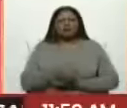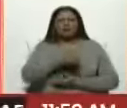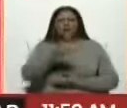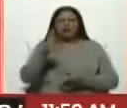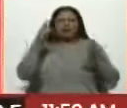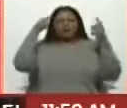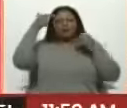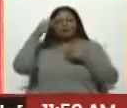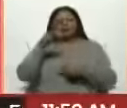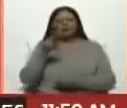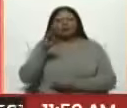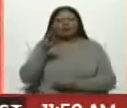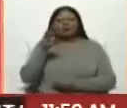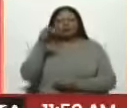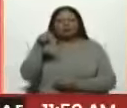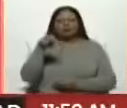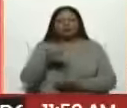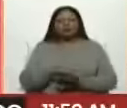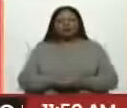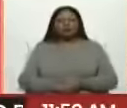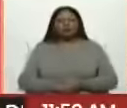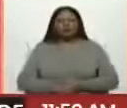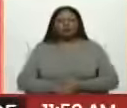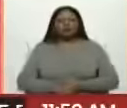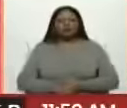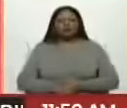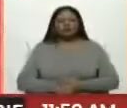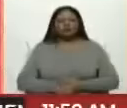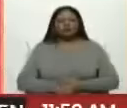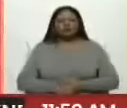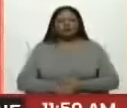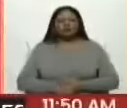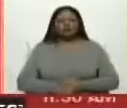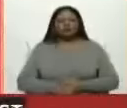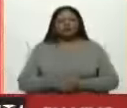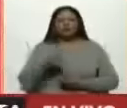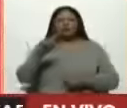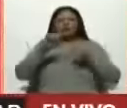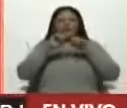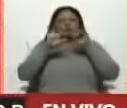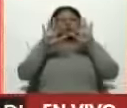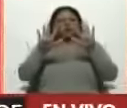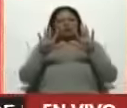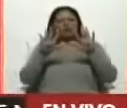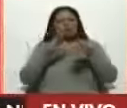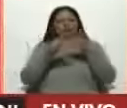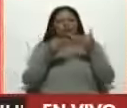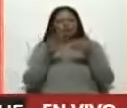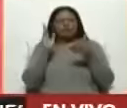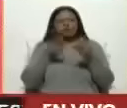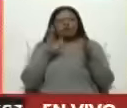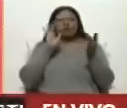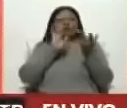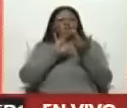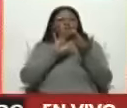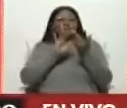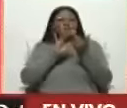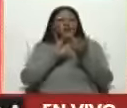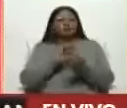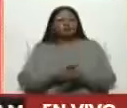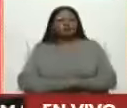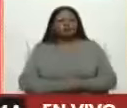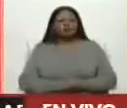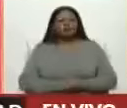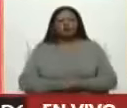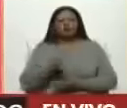VC, jefa o jefe de patrulla del 1 por 10, debe contactar a